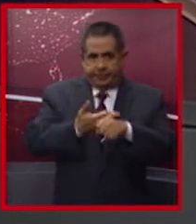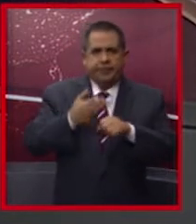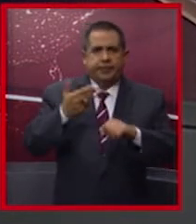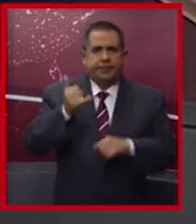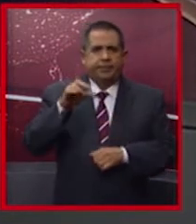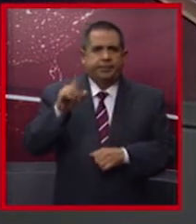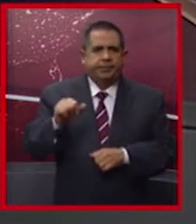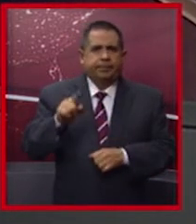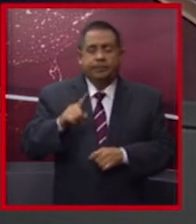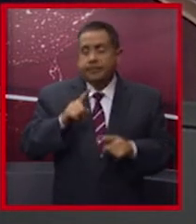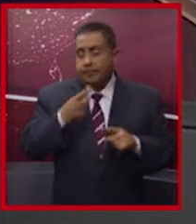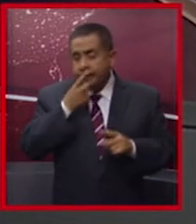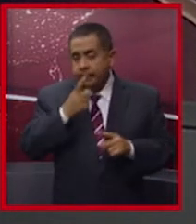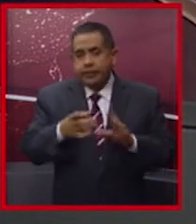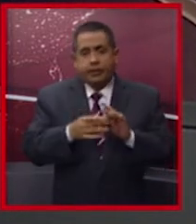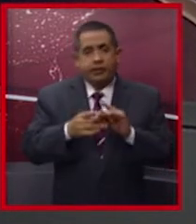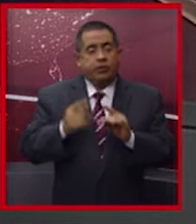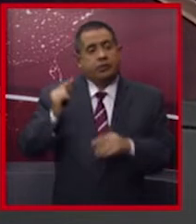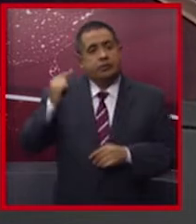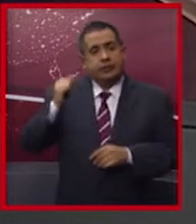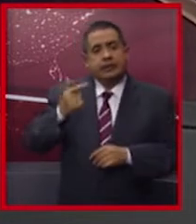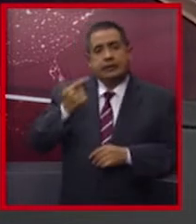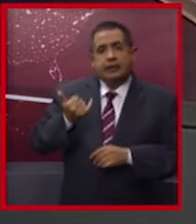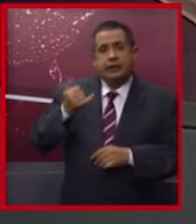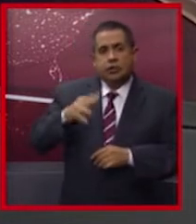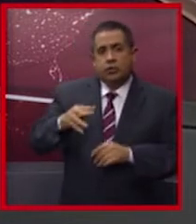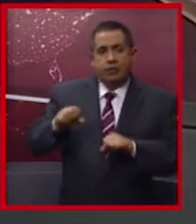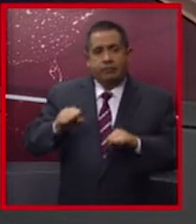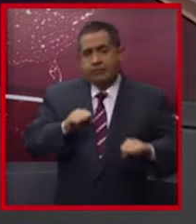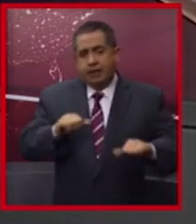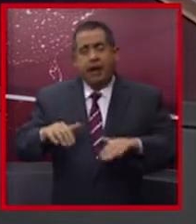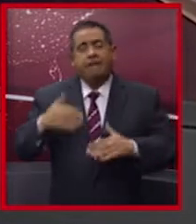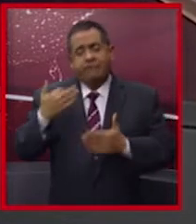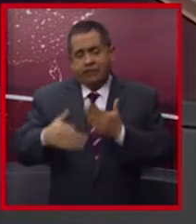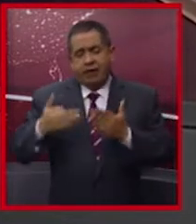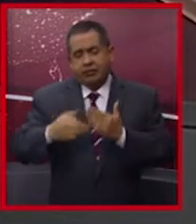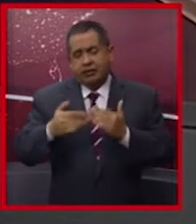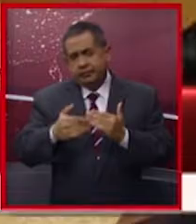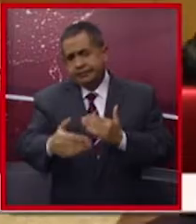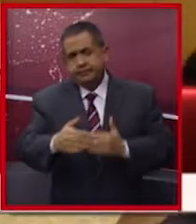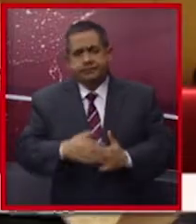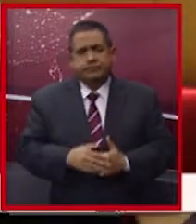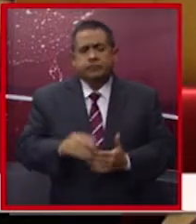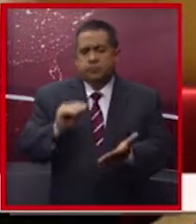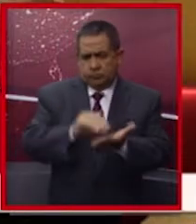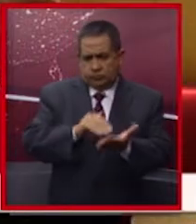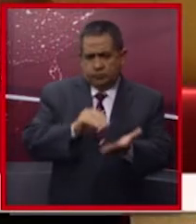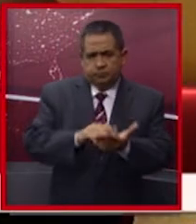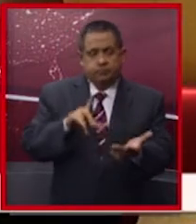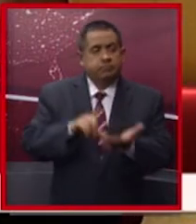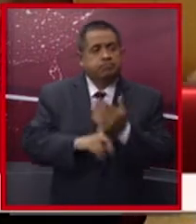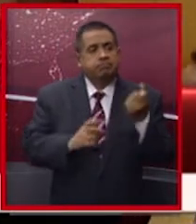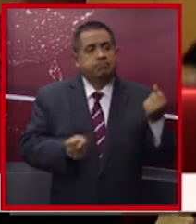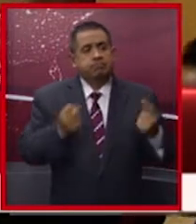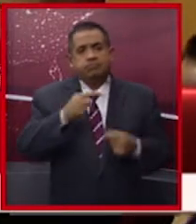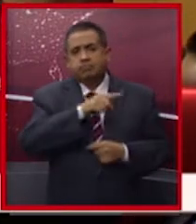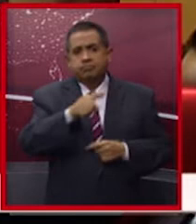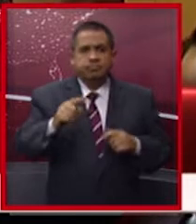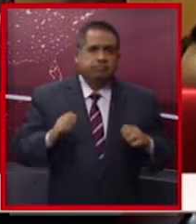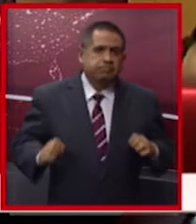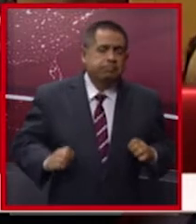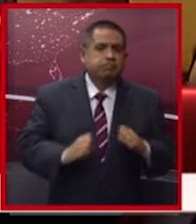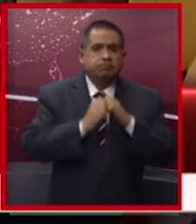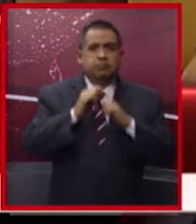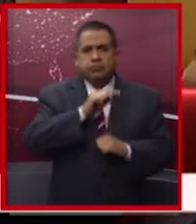la tarea pendiente por los sismos del 7 y 19 de septiembre pasados. Indicó que todavía se atienden situaciones relativas al estado de